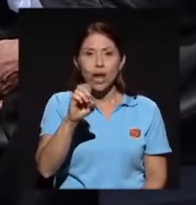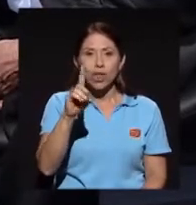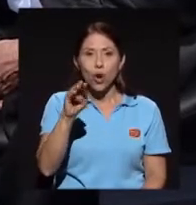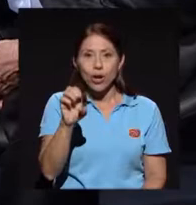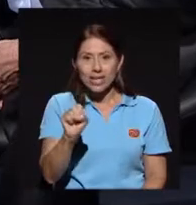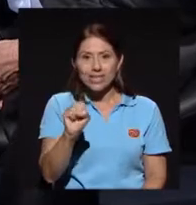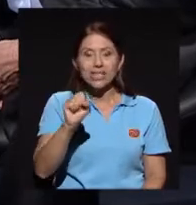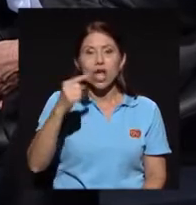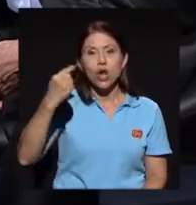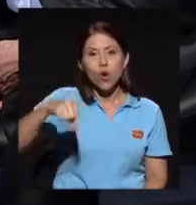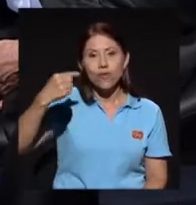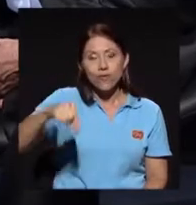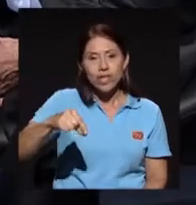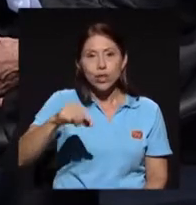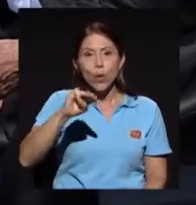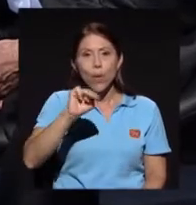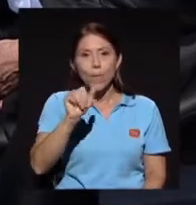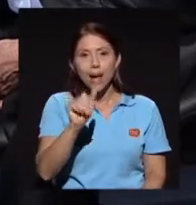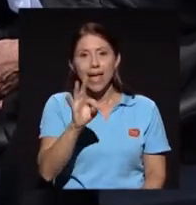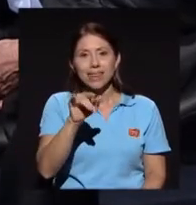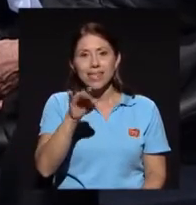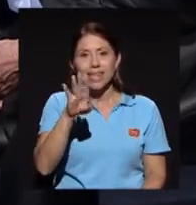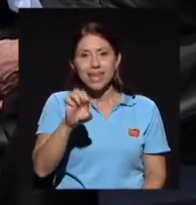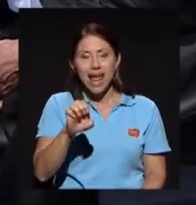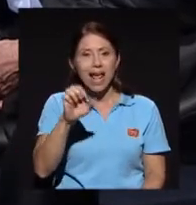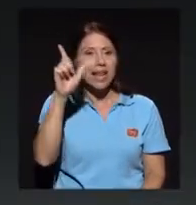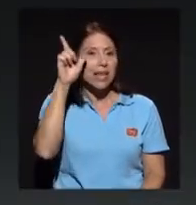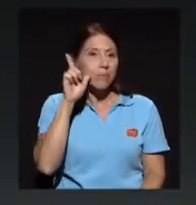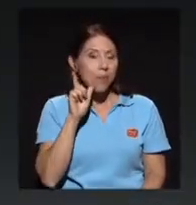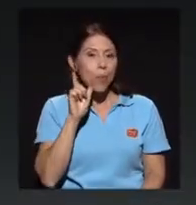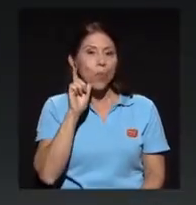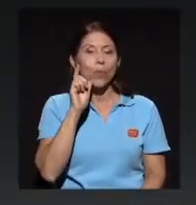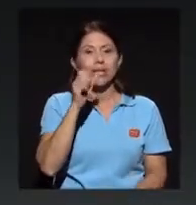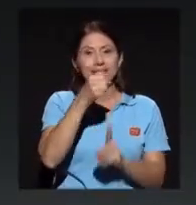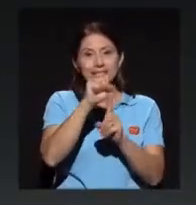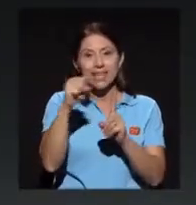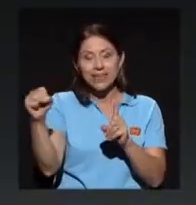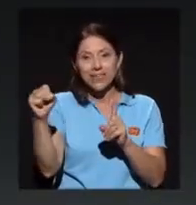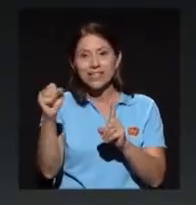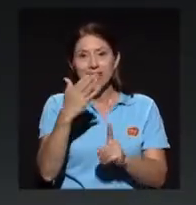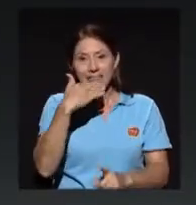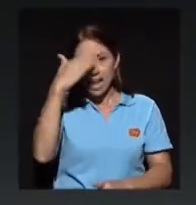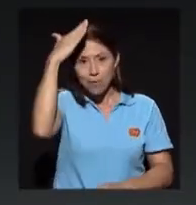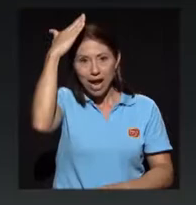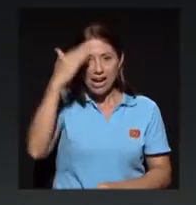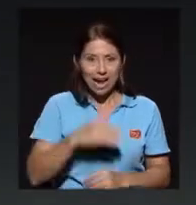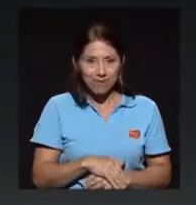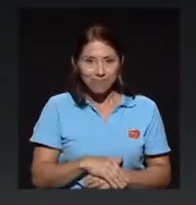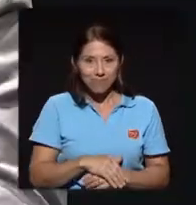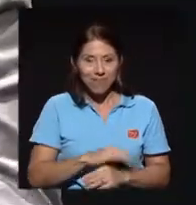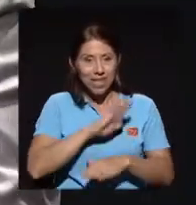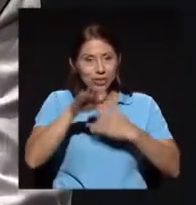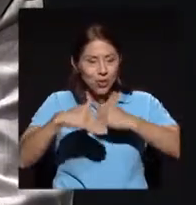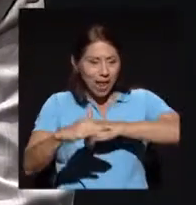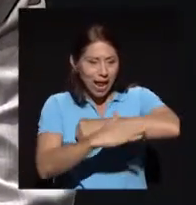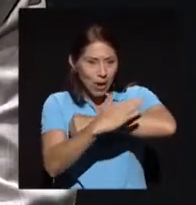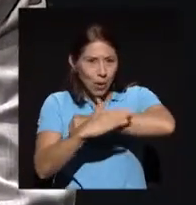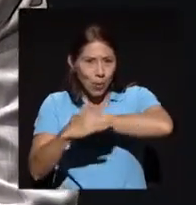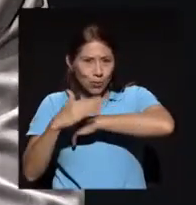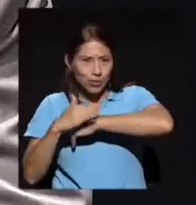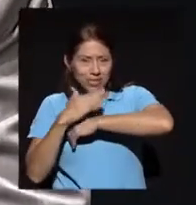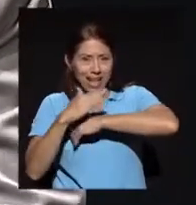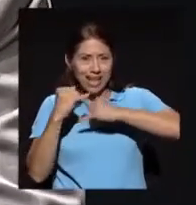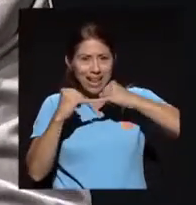limón siquirres y talamanca en la costa y la frontera norte en esos 13